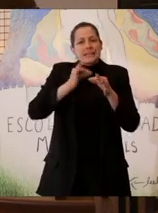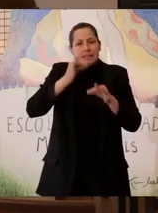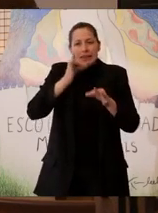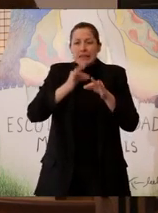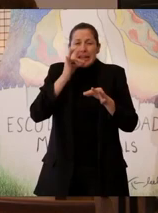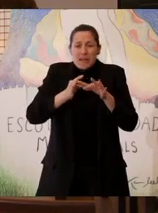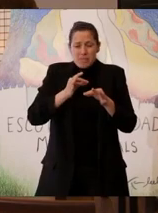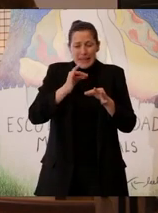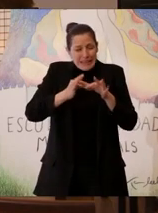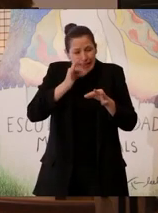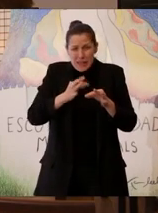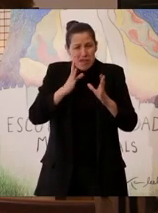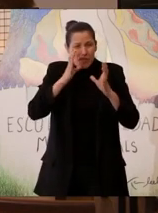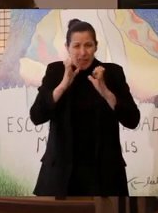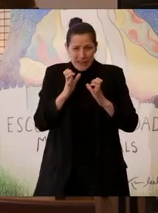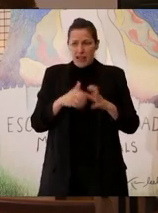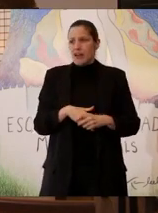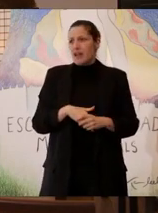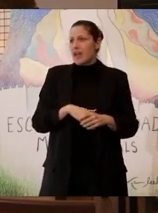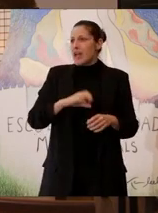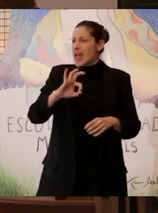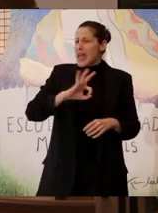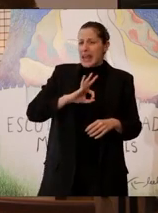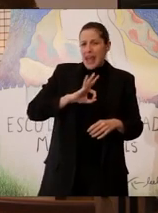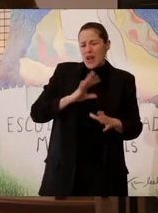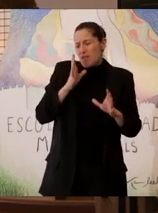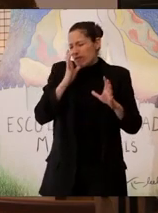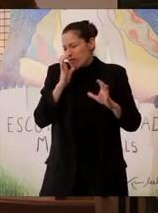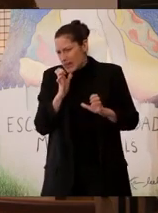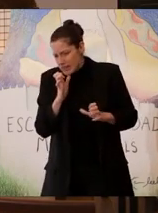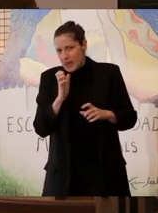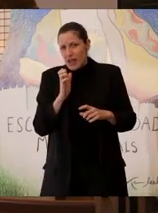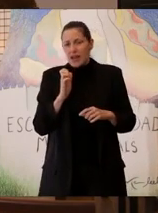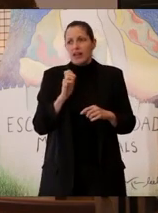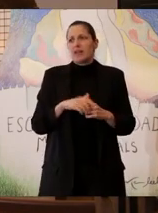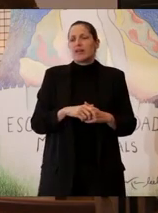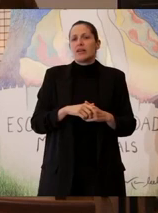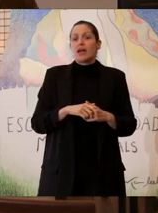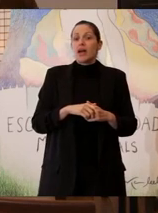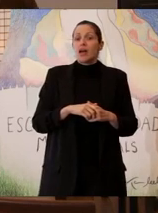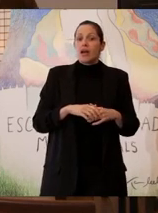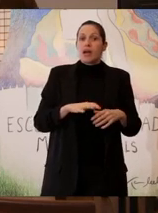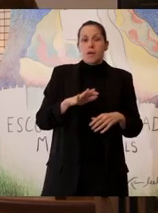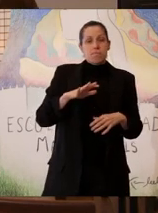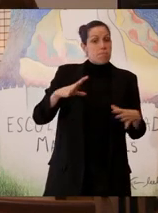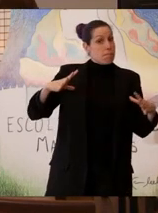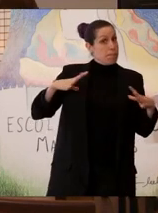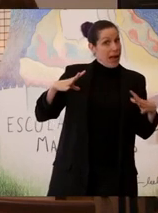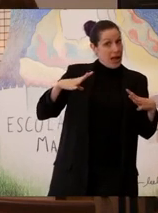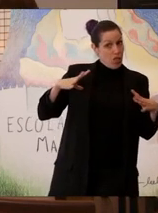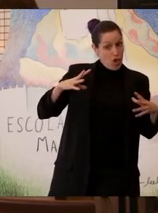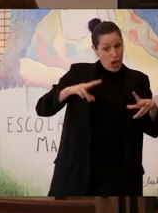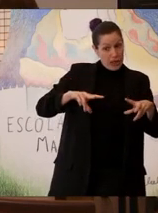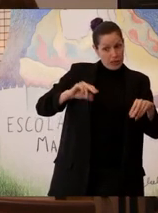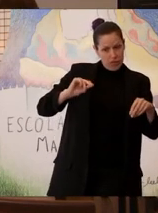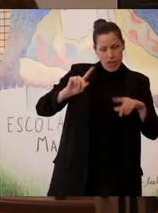Los meses de enero son meses tremendos. Los meses posteriores a las vacaciones han sido tremendos en el